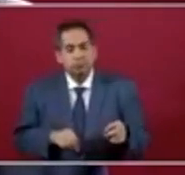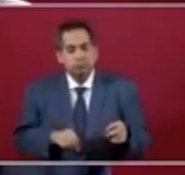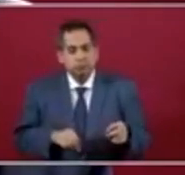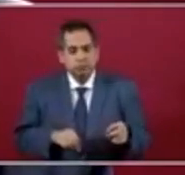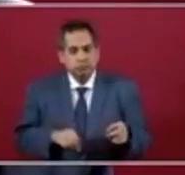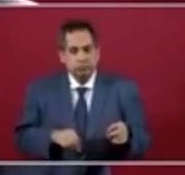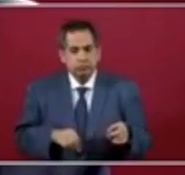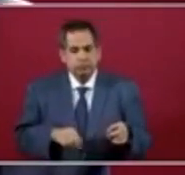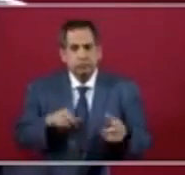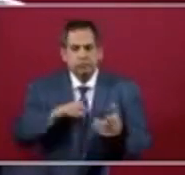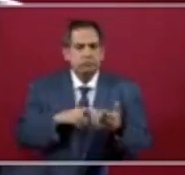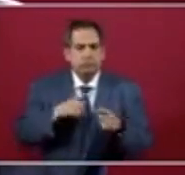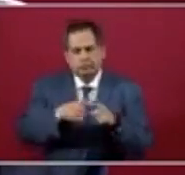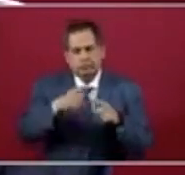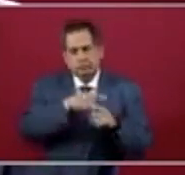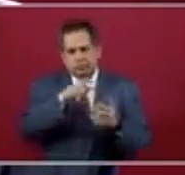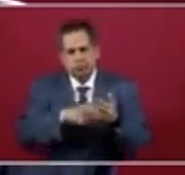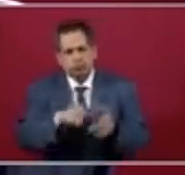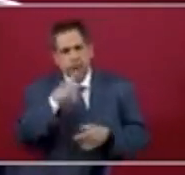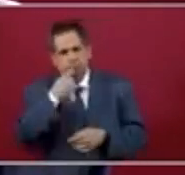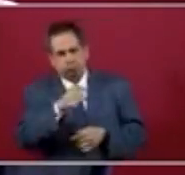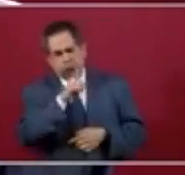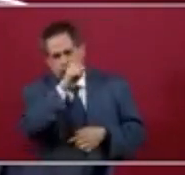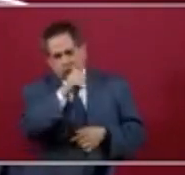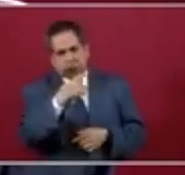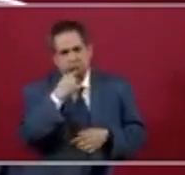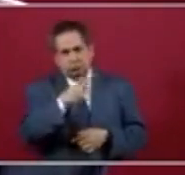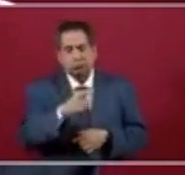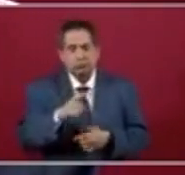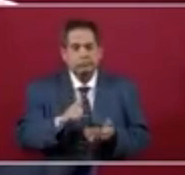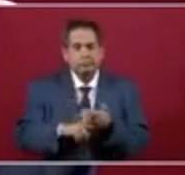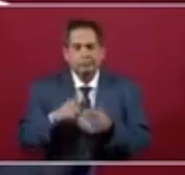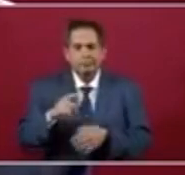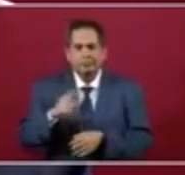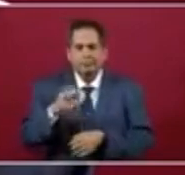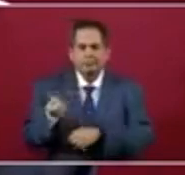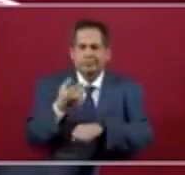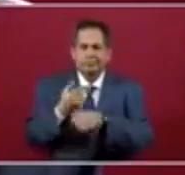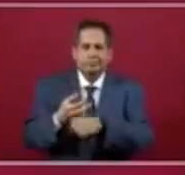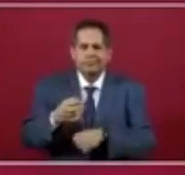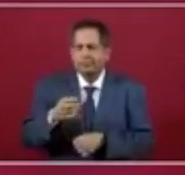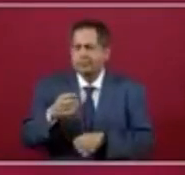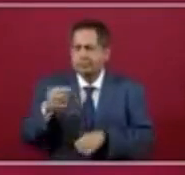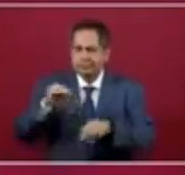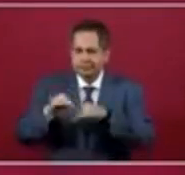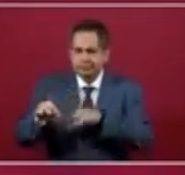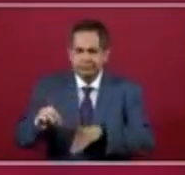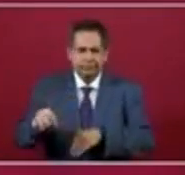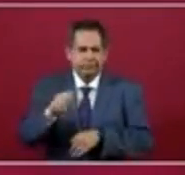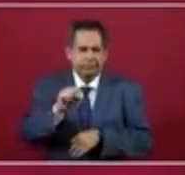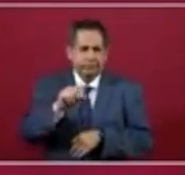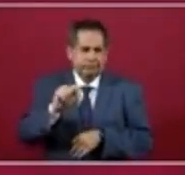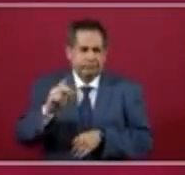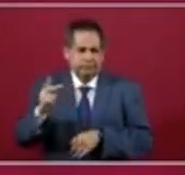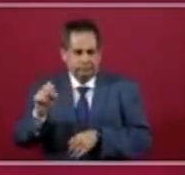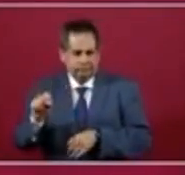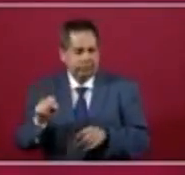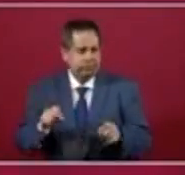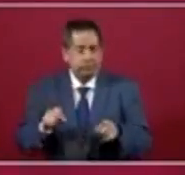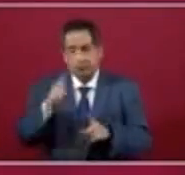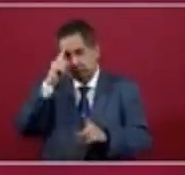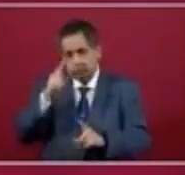hay instancias para esto. La Secretaría del Trabajo tiene como